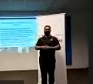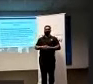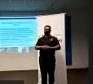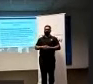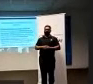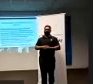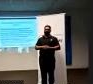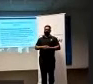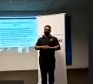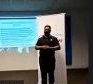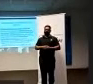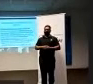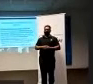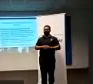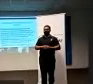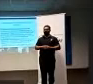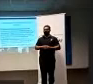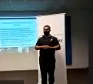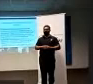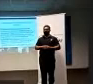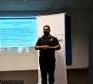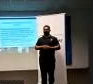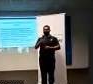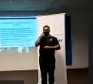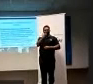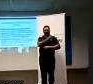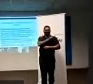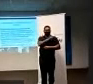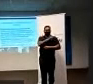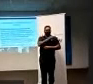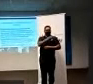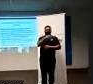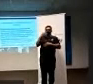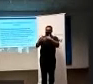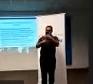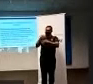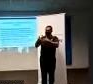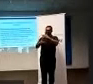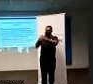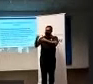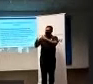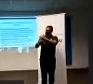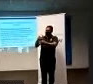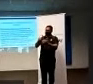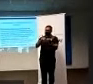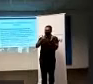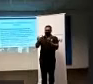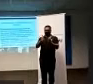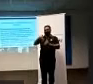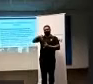aconseja es demorar la vacunación al menos 90 días. Y en las personas inmunodeprimidas, incluyendo a los pacientes